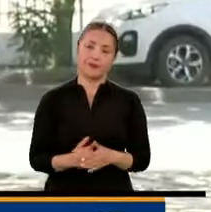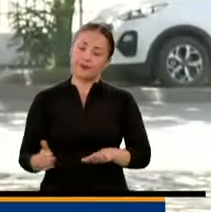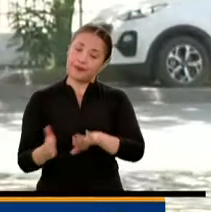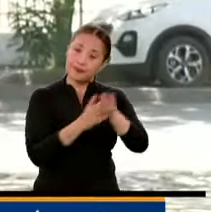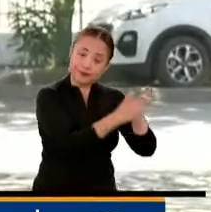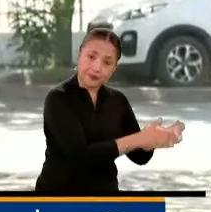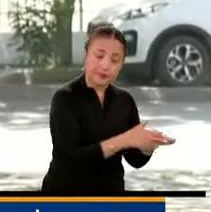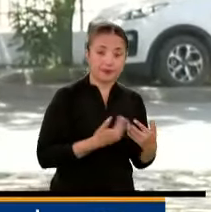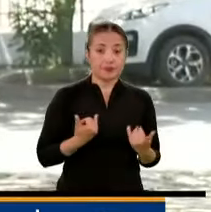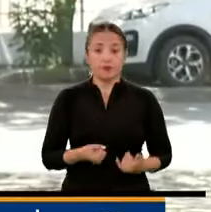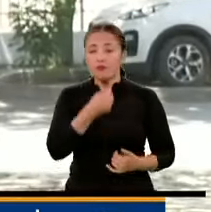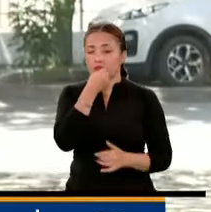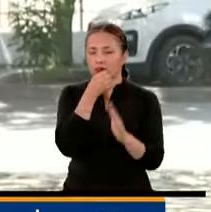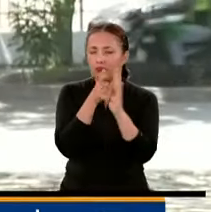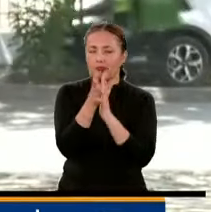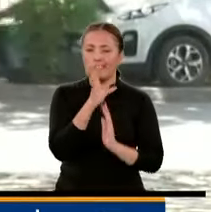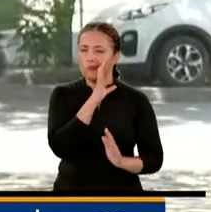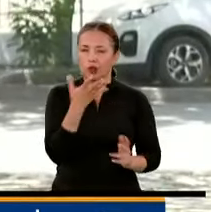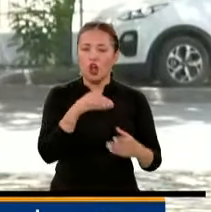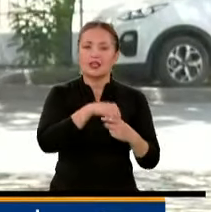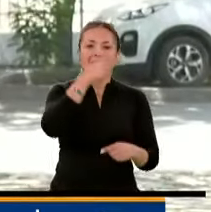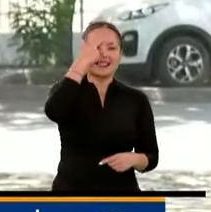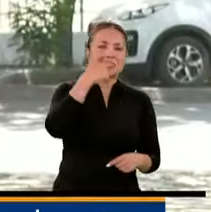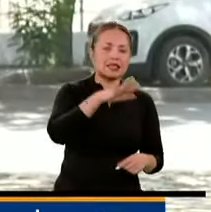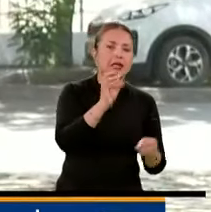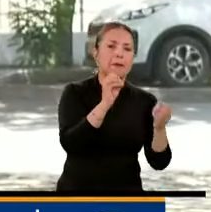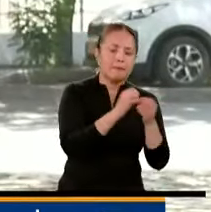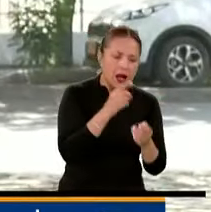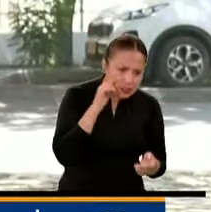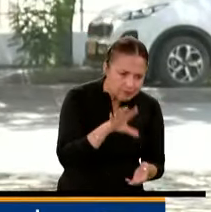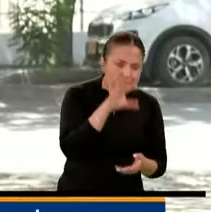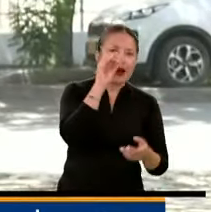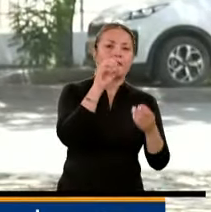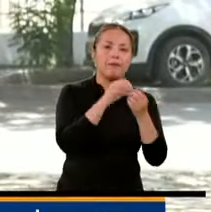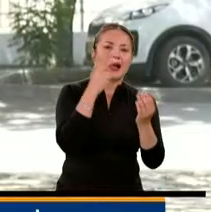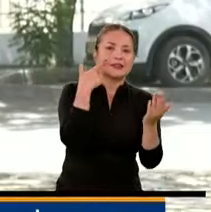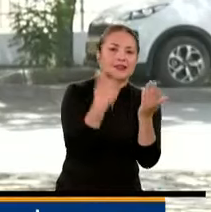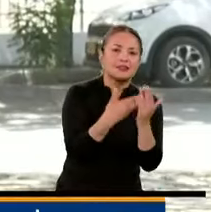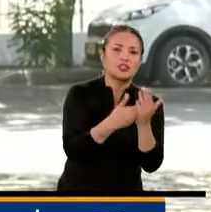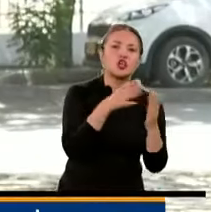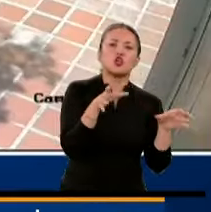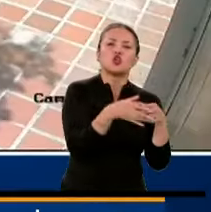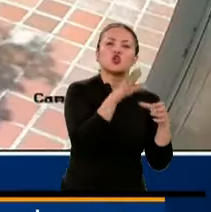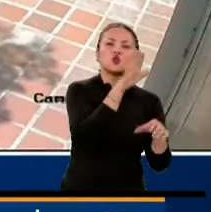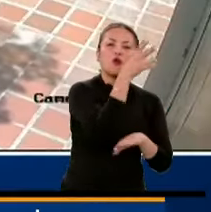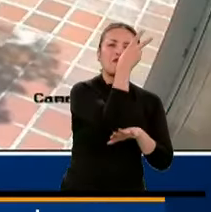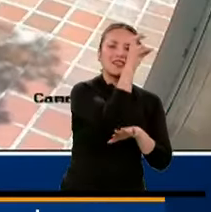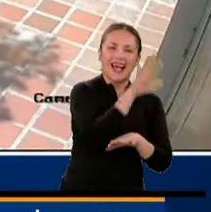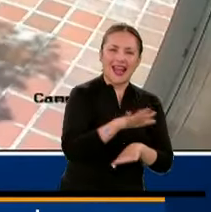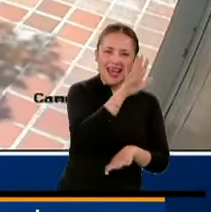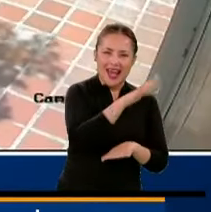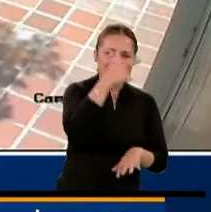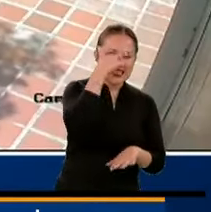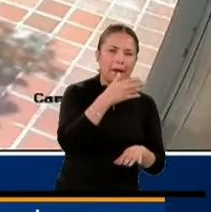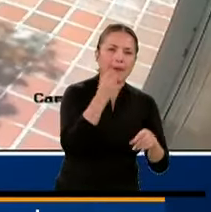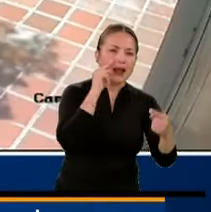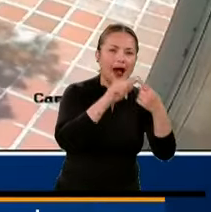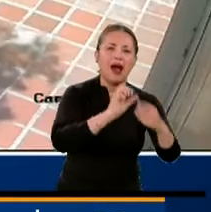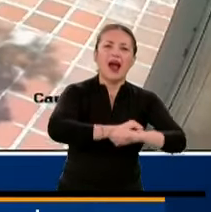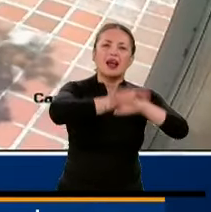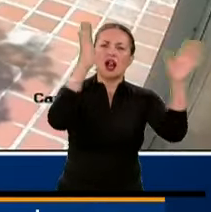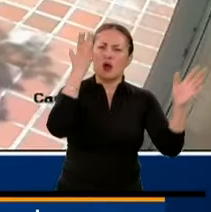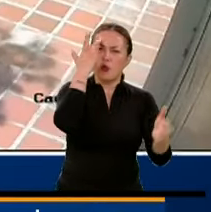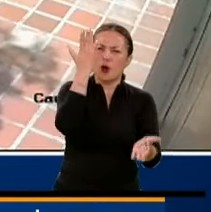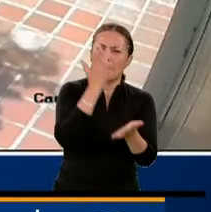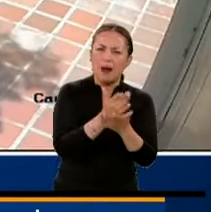A esta hora es noticia en Santa Marta la recolección de un nuevo elemento material probatorio por parte de la Fiscalía Seccional del Magdalena en pro de esclarecer los hechos que